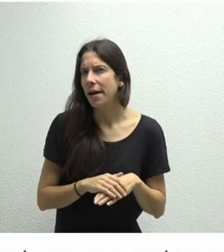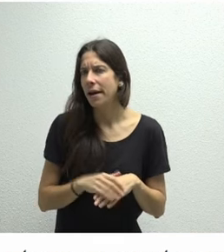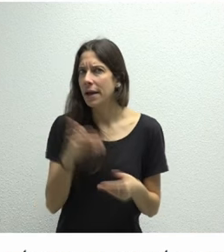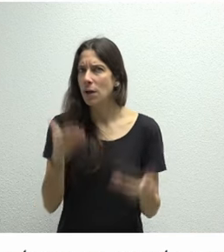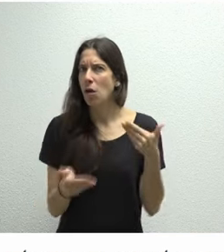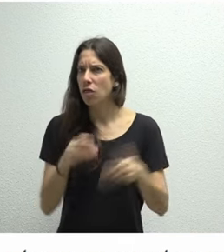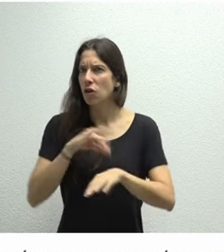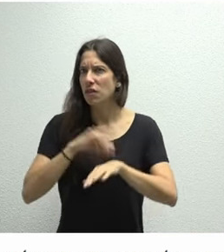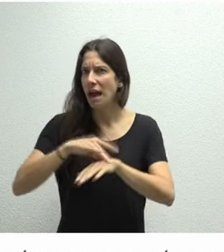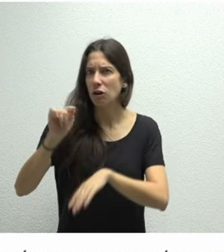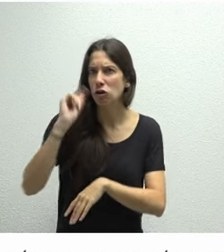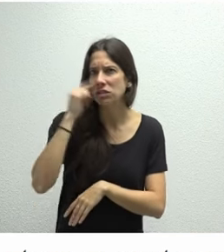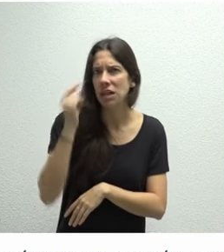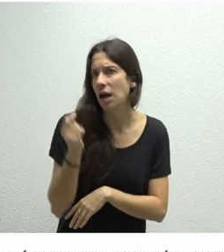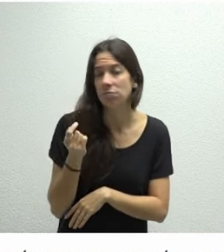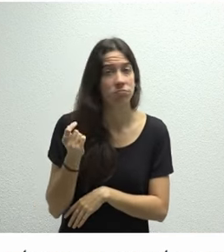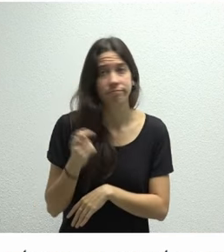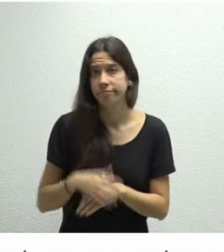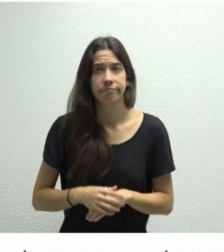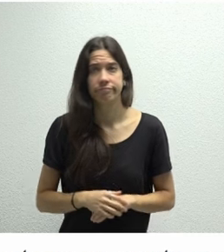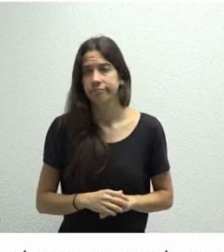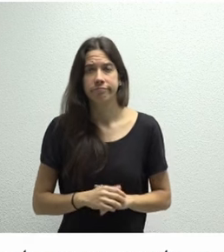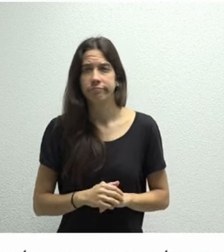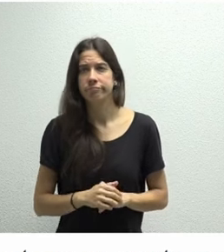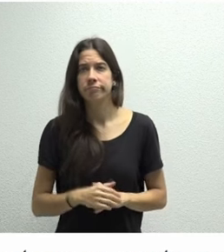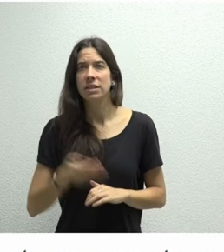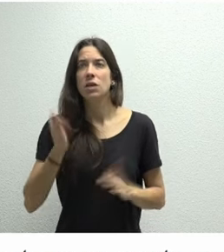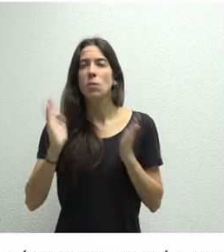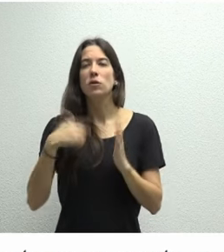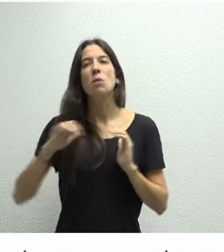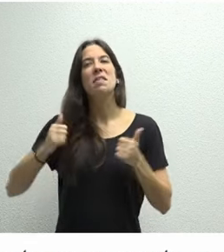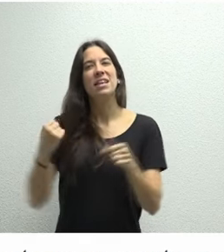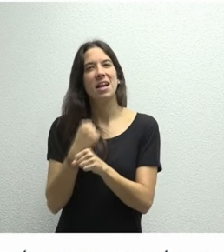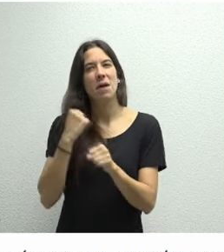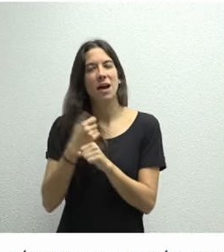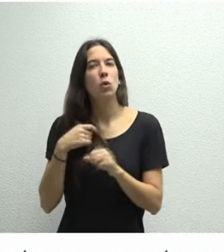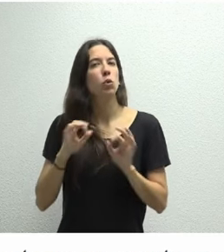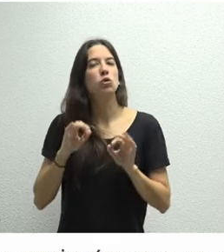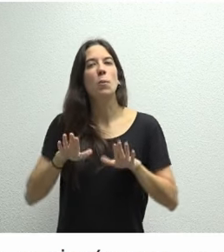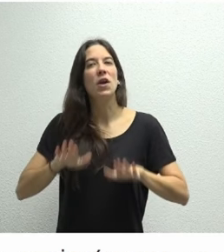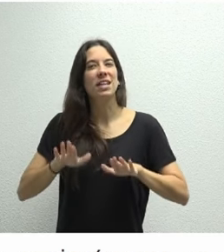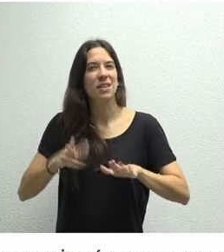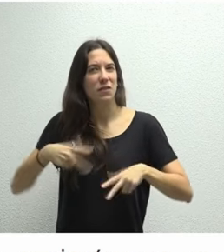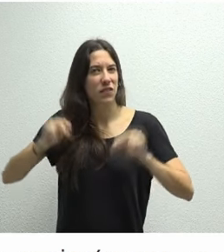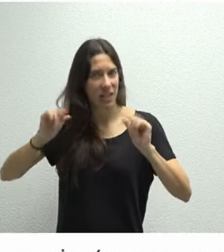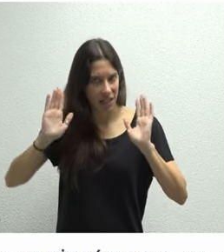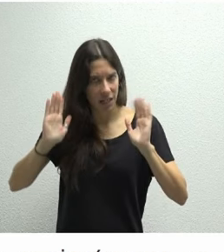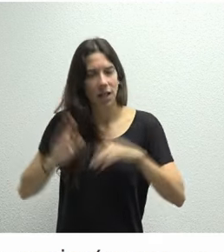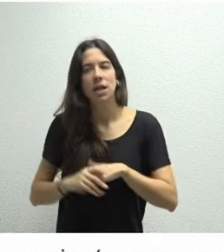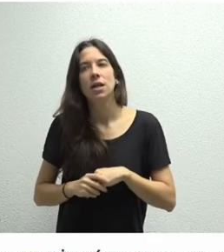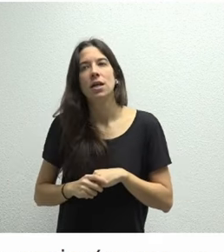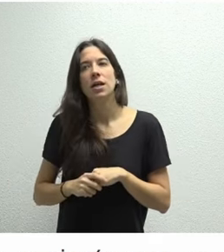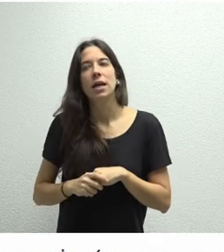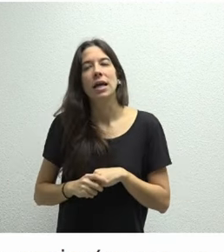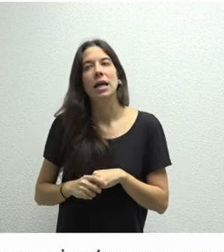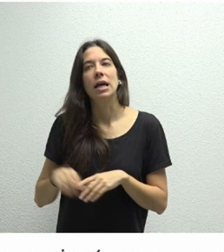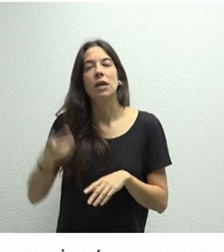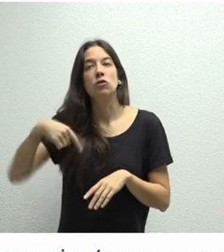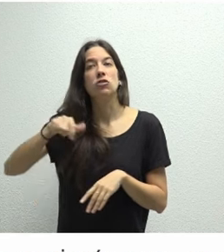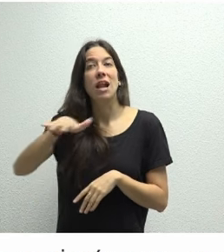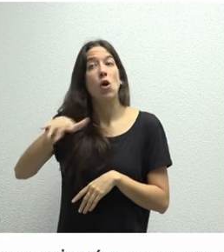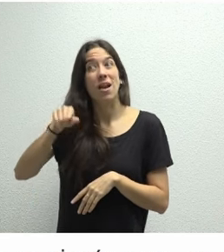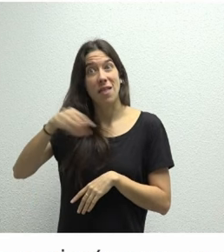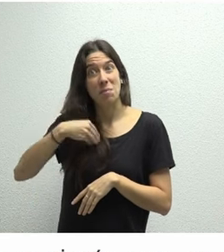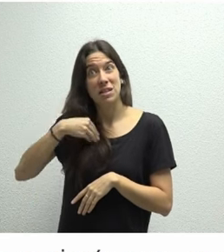diagnóstica cuando yo empecé a trabajar y tod había terminado la residencia eh nosotros en la localidad tenemos una